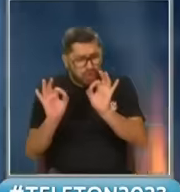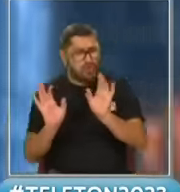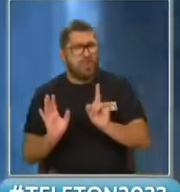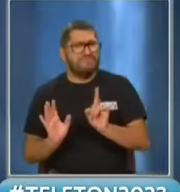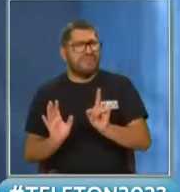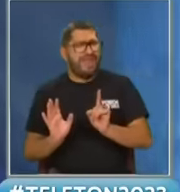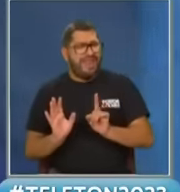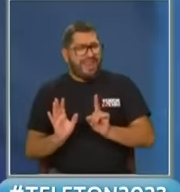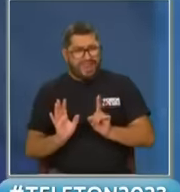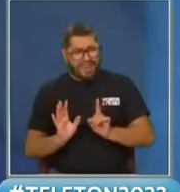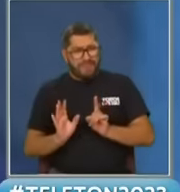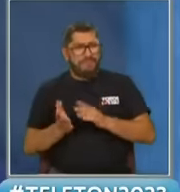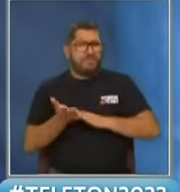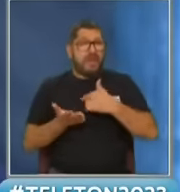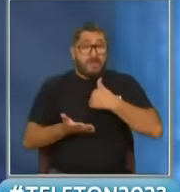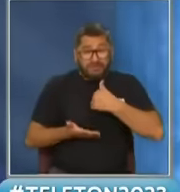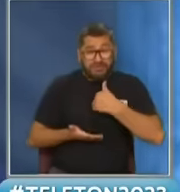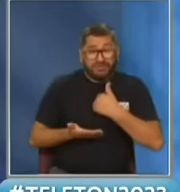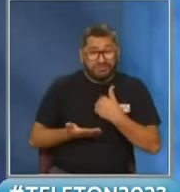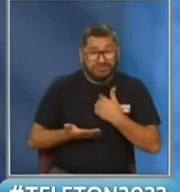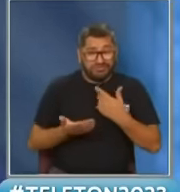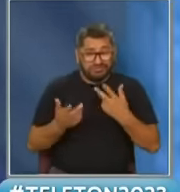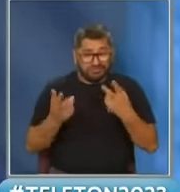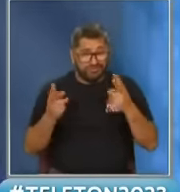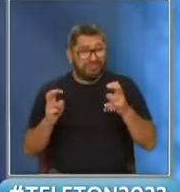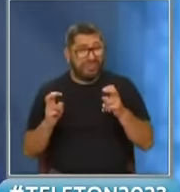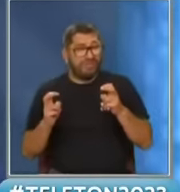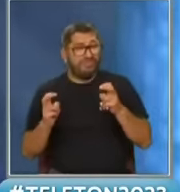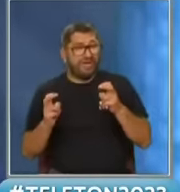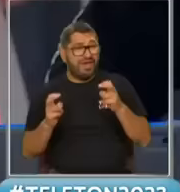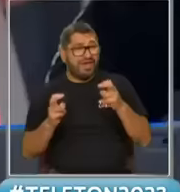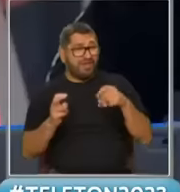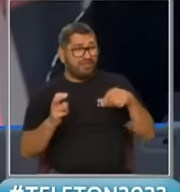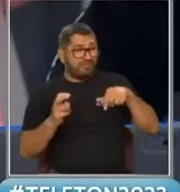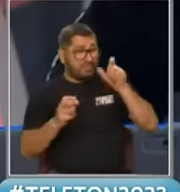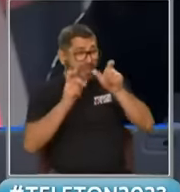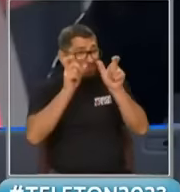Por ejemplo, a mí... Todo lo que termina en Ina, me lo prohibieron.